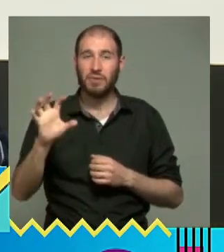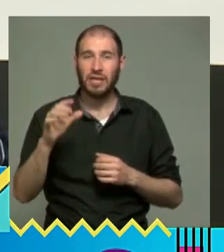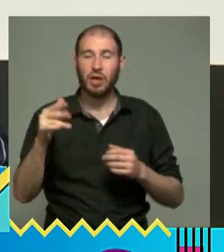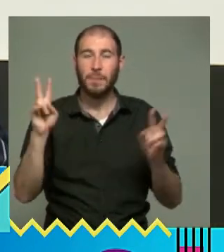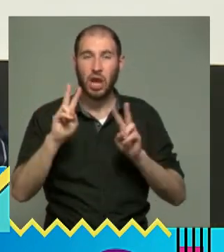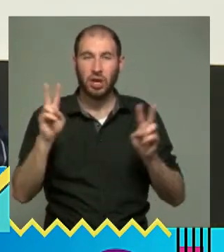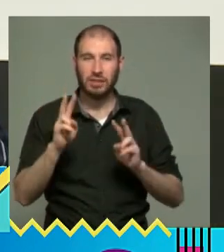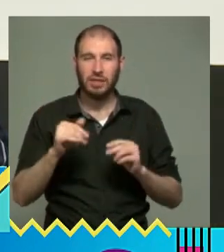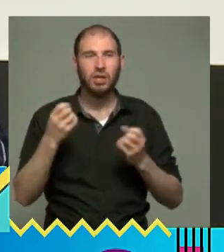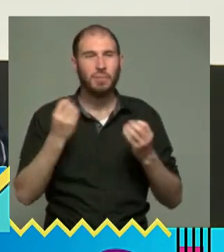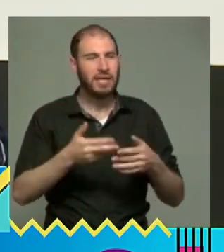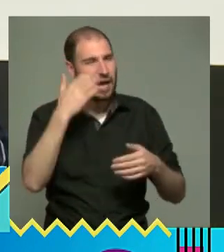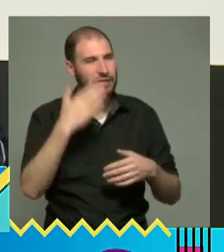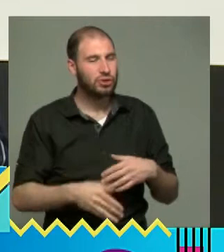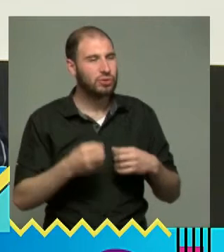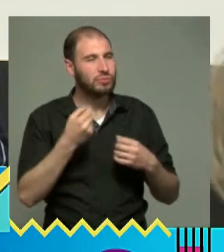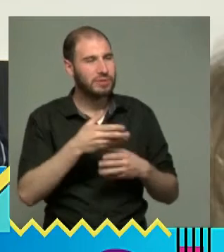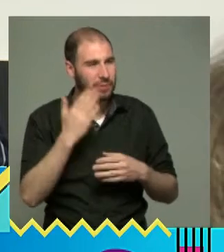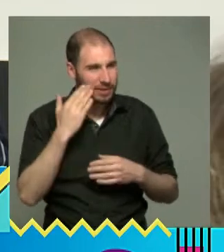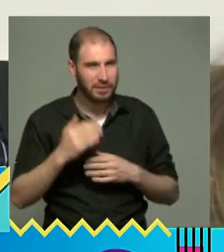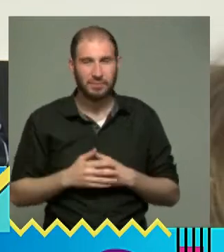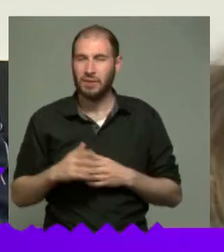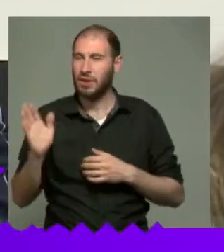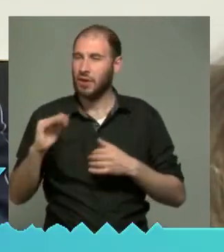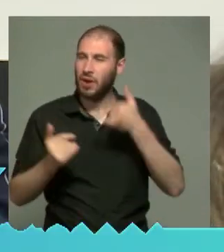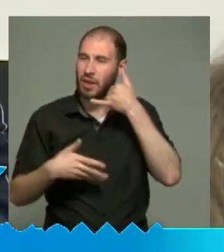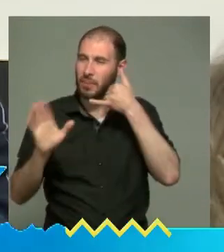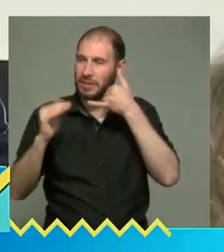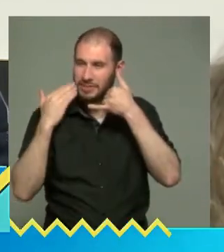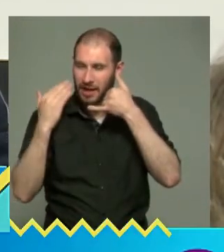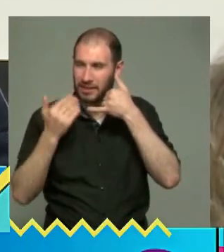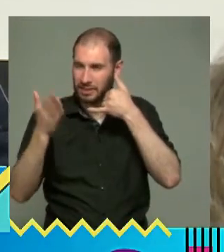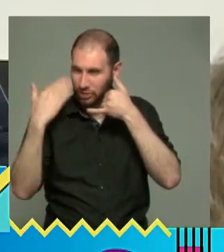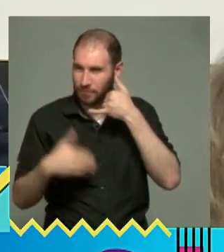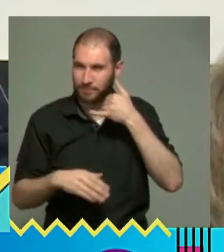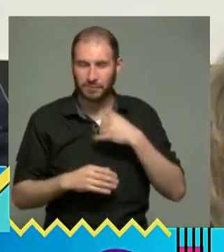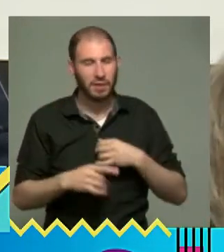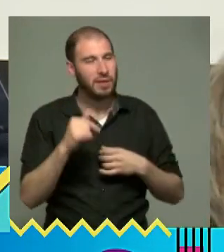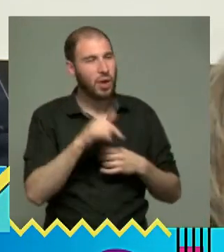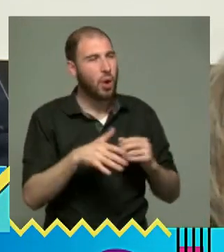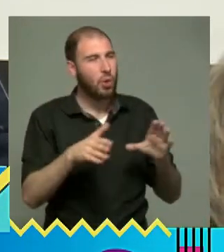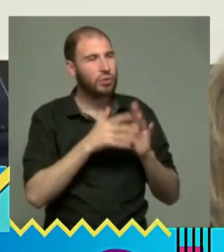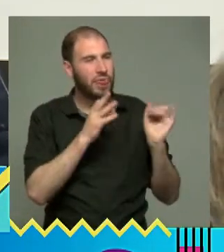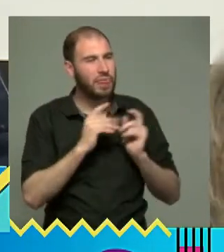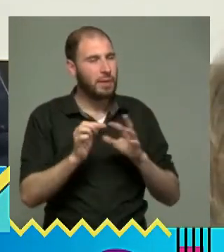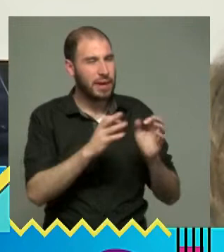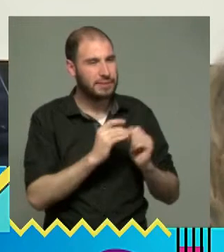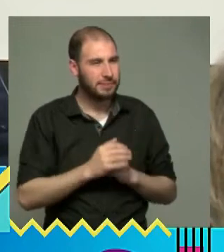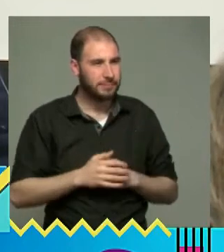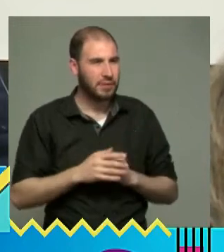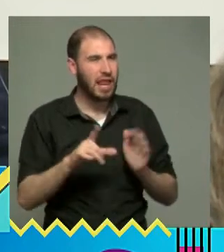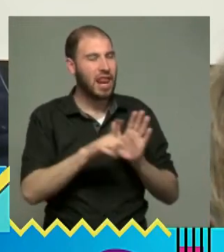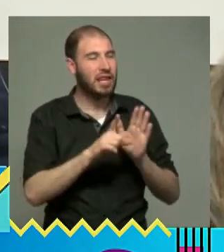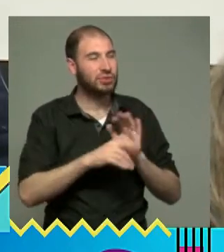PJ. ¿Qué tal, Ana? Te saluda Gastón Lucero, buenas tardes. Hola, muy buenas tardes, Gastón. Bueno, estábamos justamente debatiendo sobre